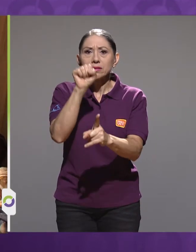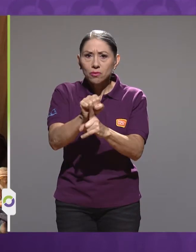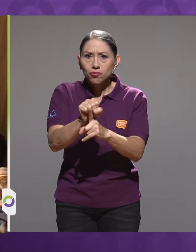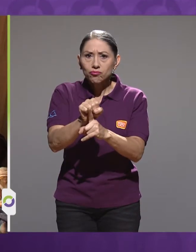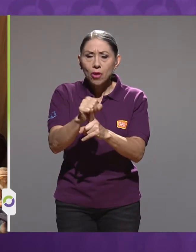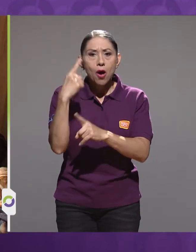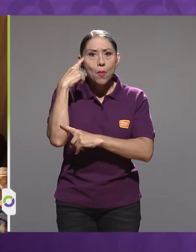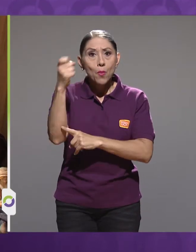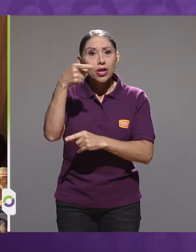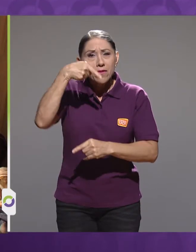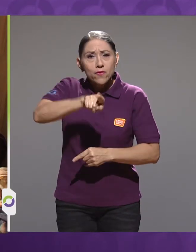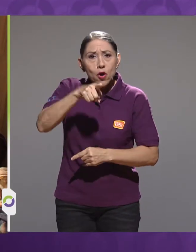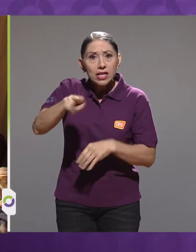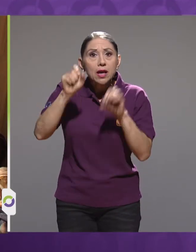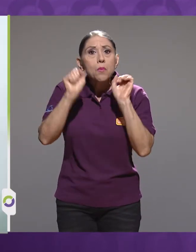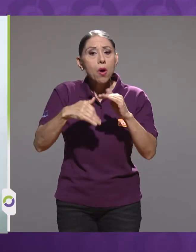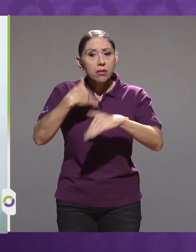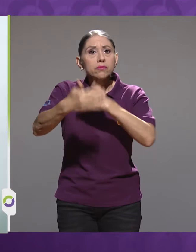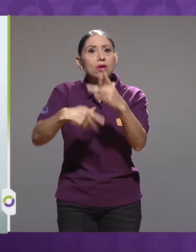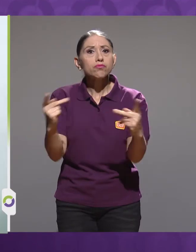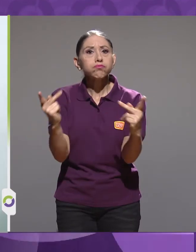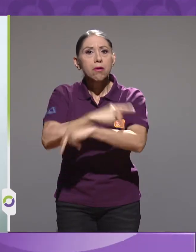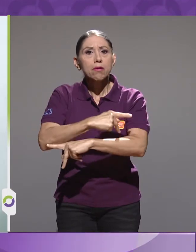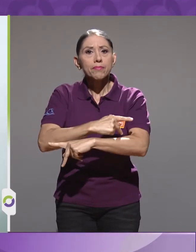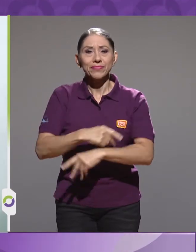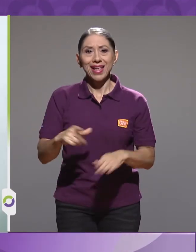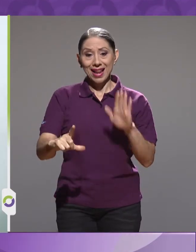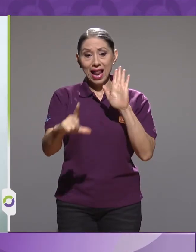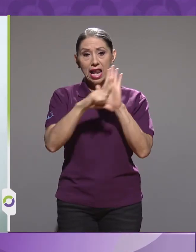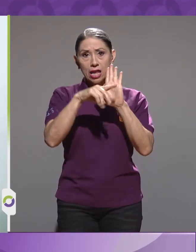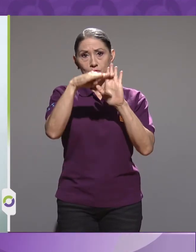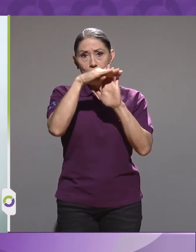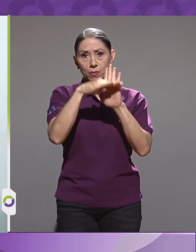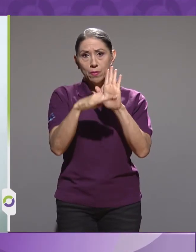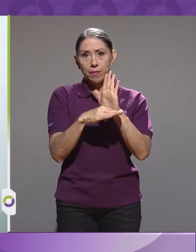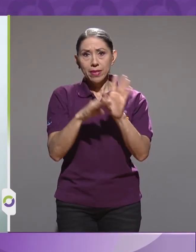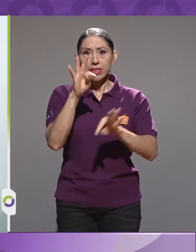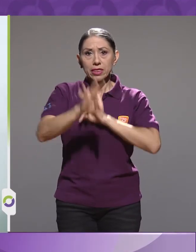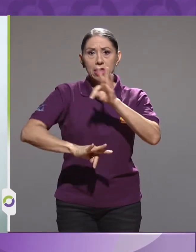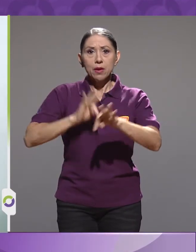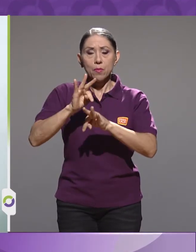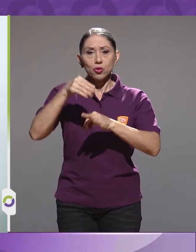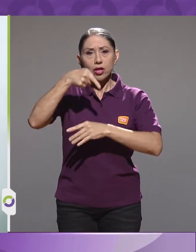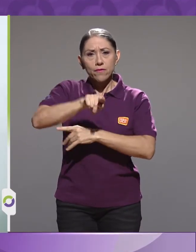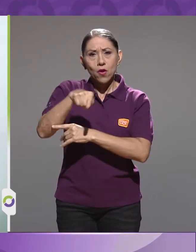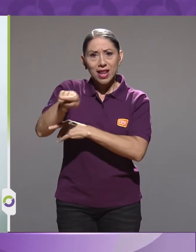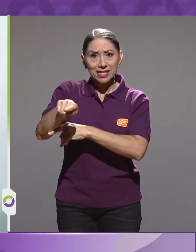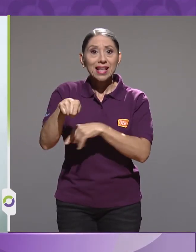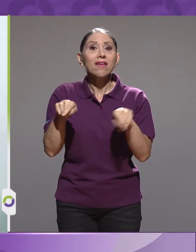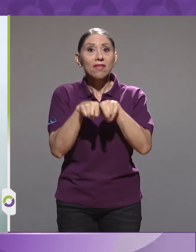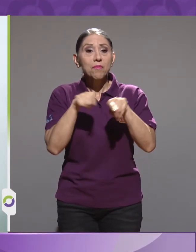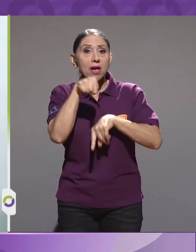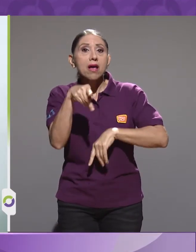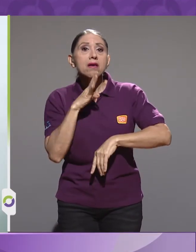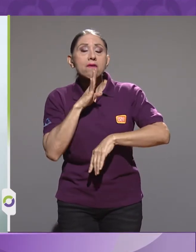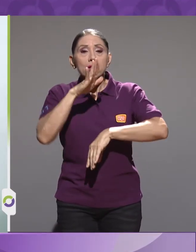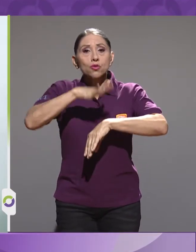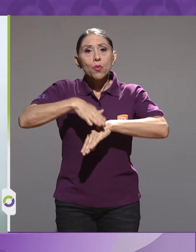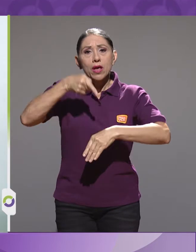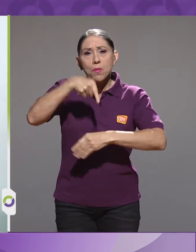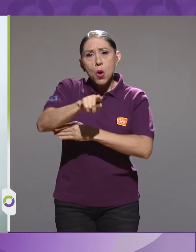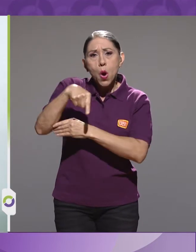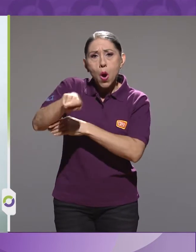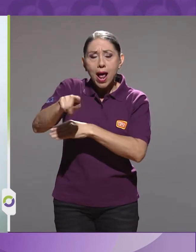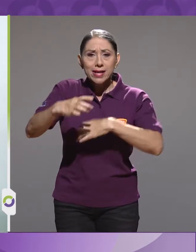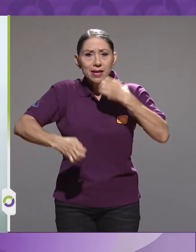presentando porque la violencia puede aumentar. La ley establece dentro de otros tipos de violencia lo que tiene que ver con la violencia emocional,